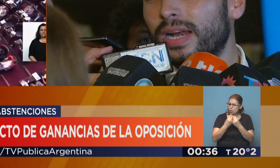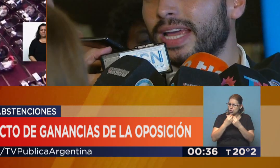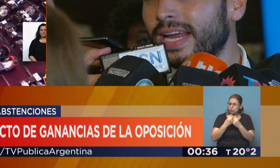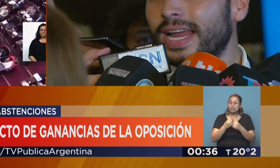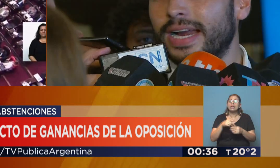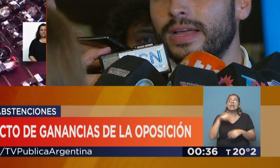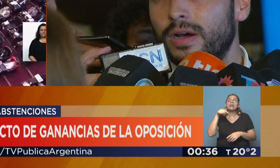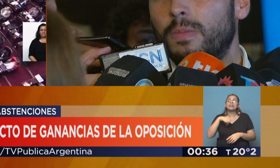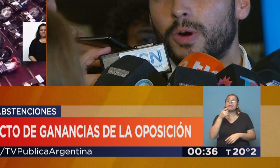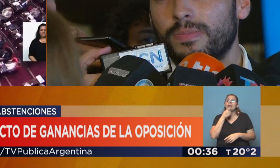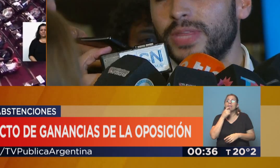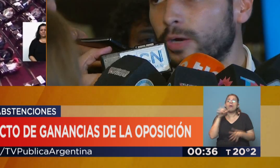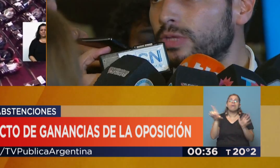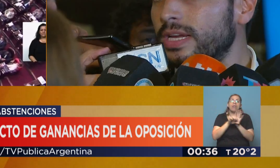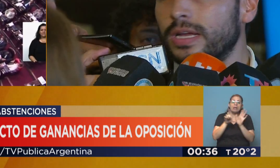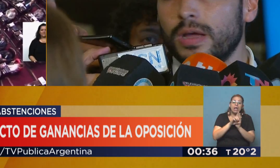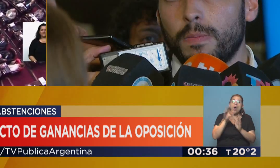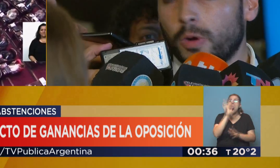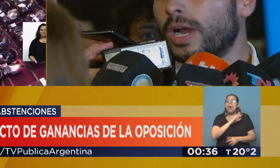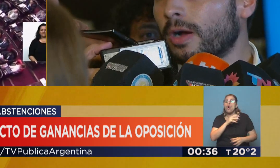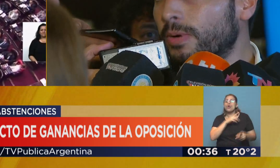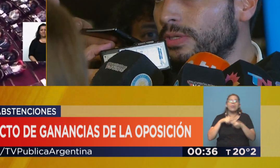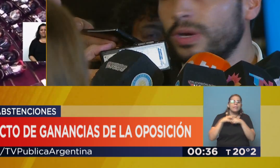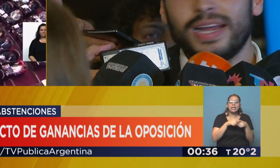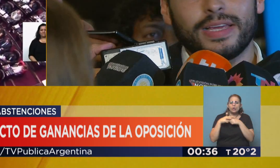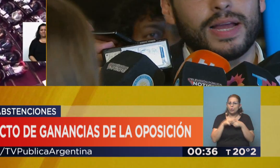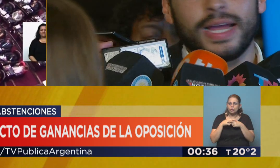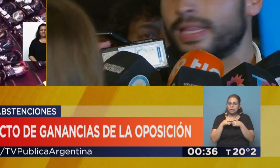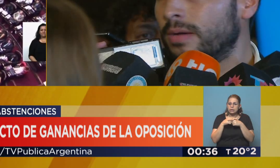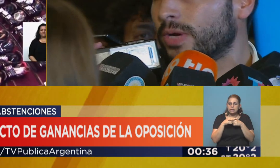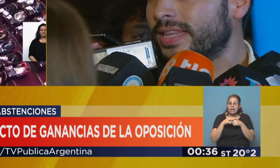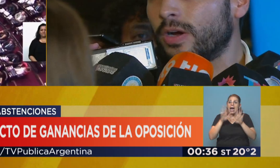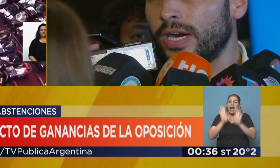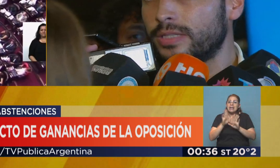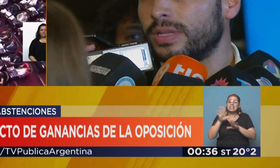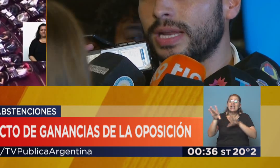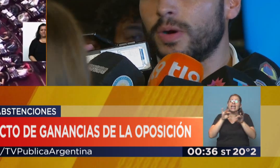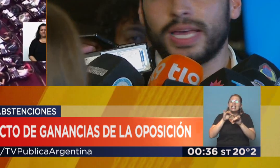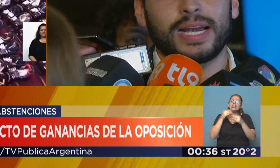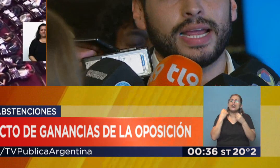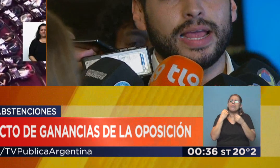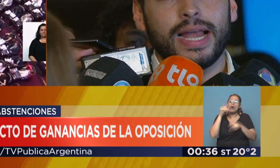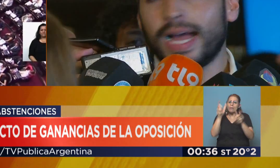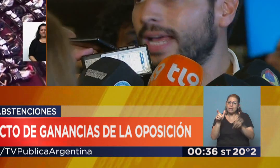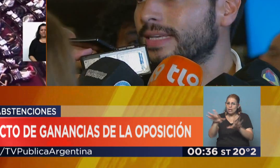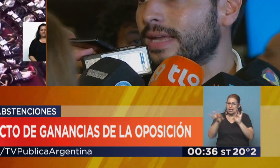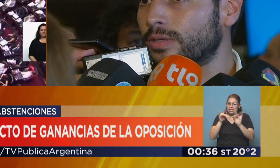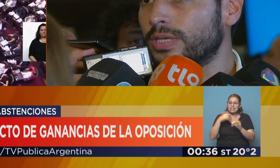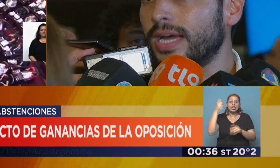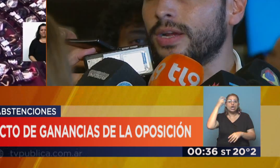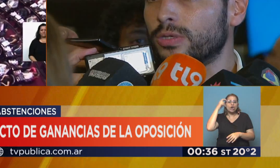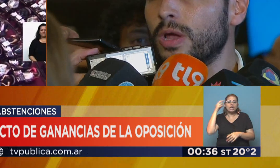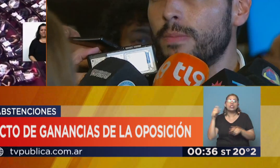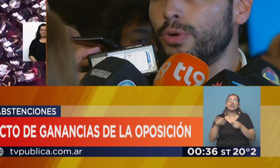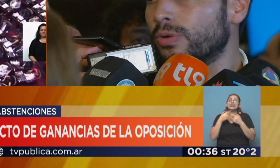por legislar o por discutir con la composición que eligió la gente, ¿no? Porque este Congreso, y tenemos que darle las gracias a la